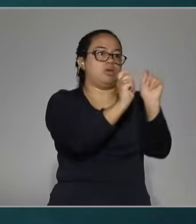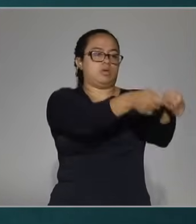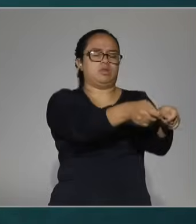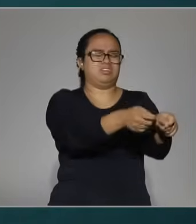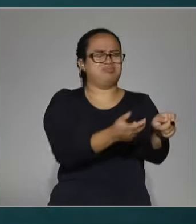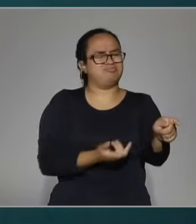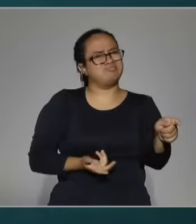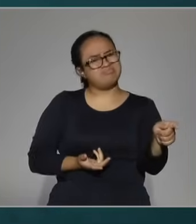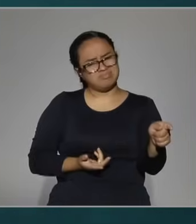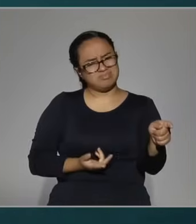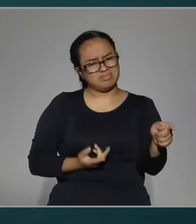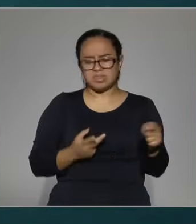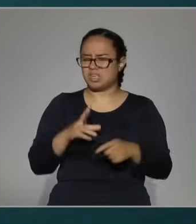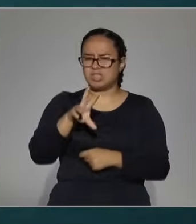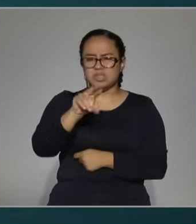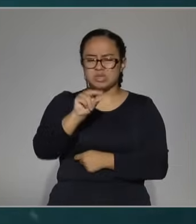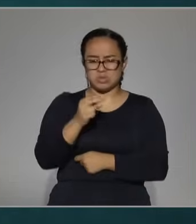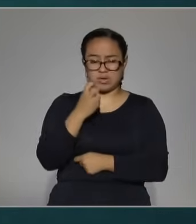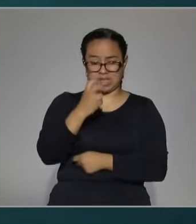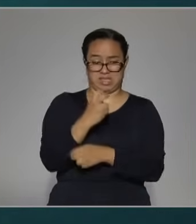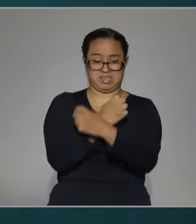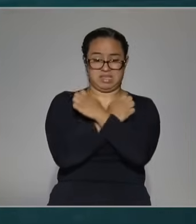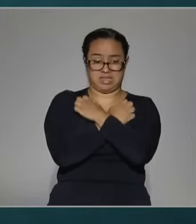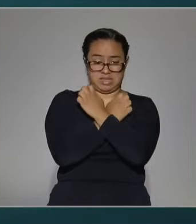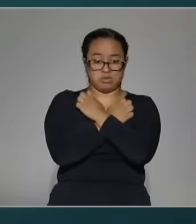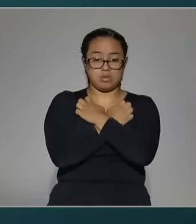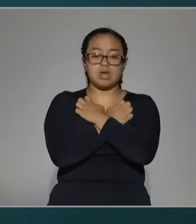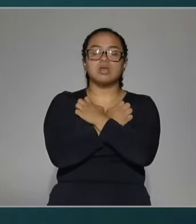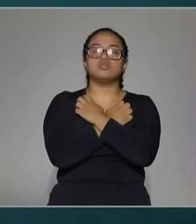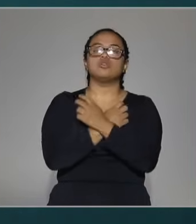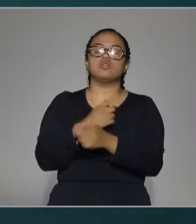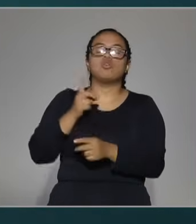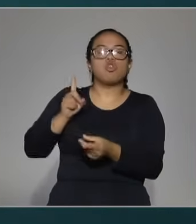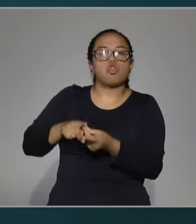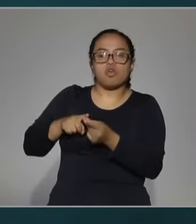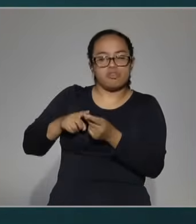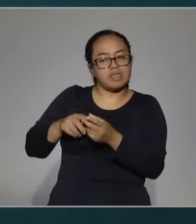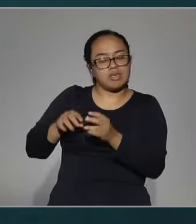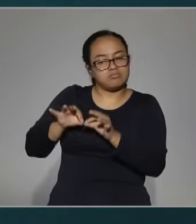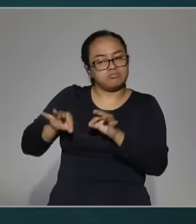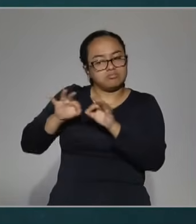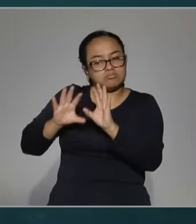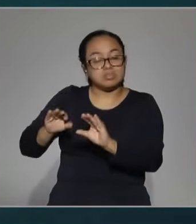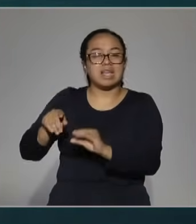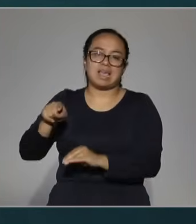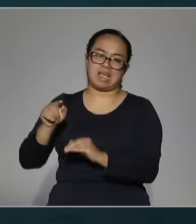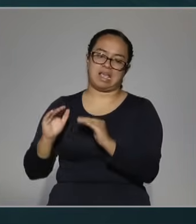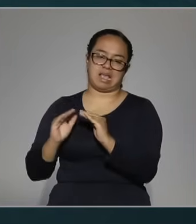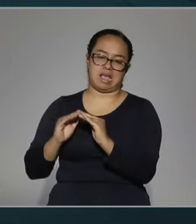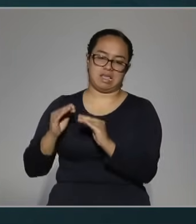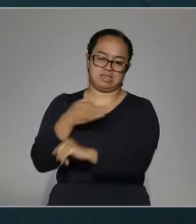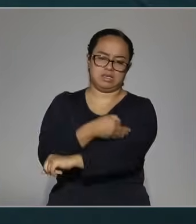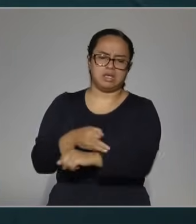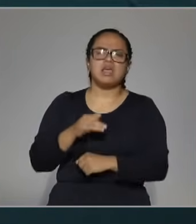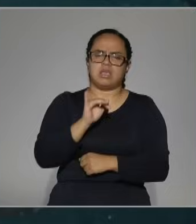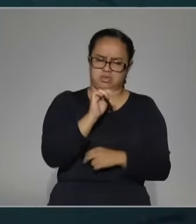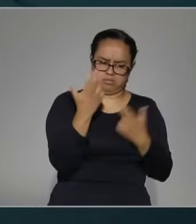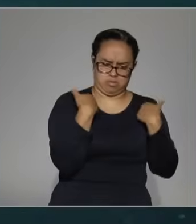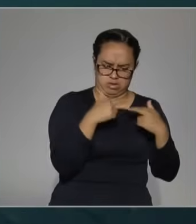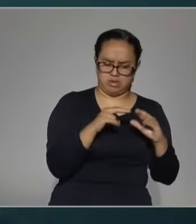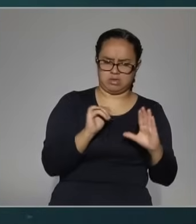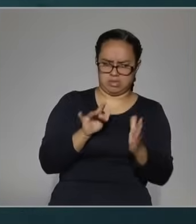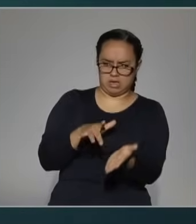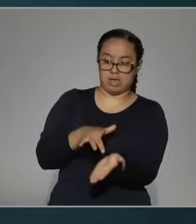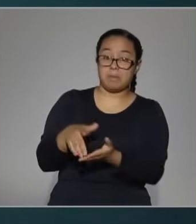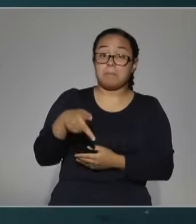en realidad la educación parte desde su casa, la gran mayoría. Nosotros, claro, apoyamos en esto, pero no